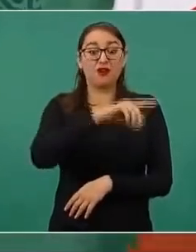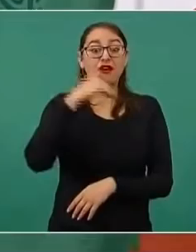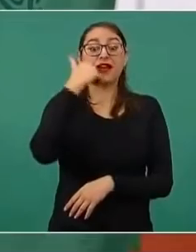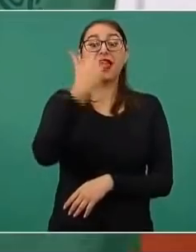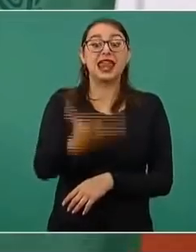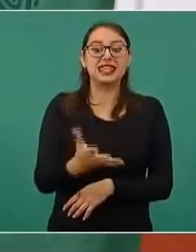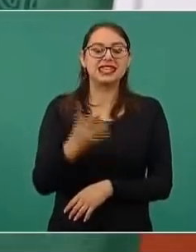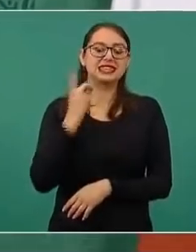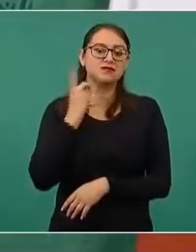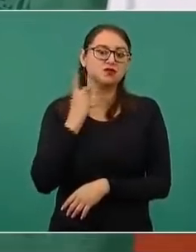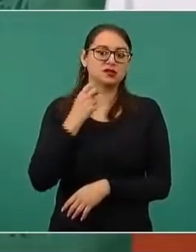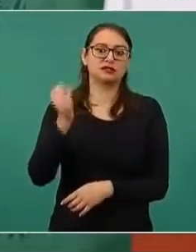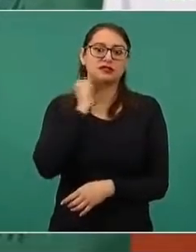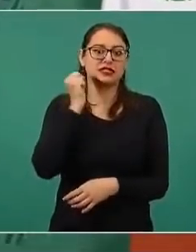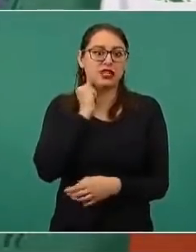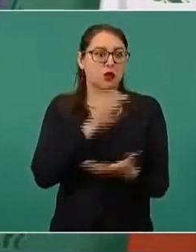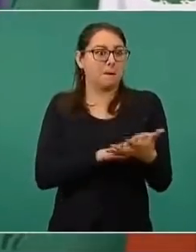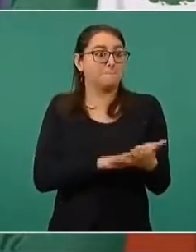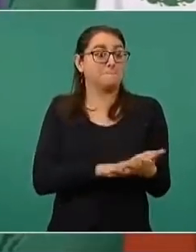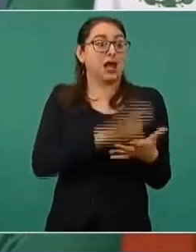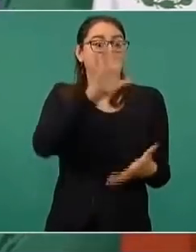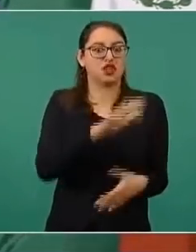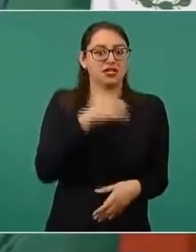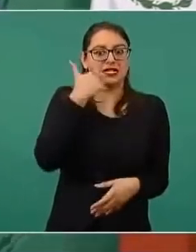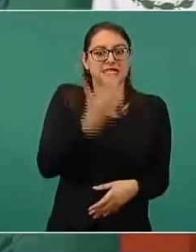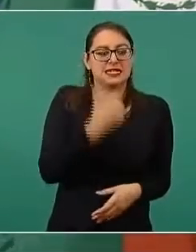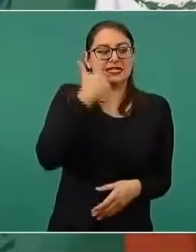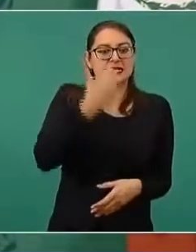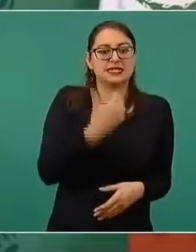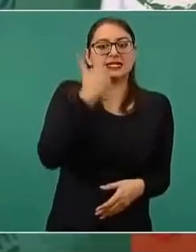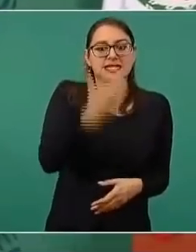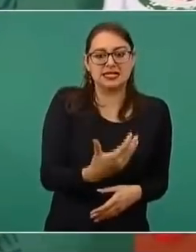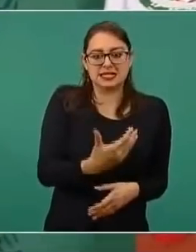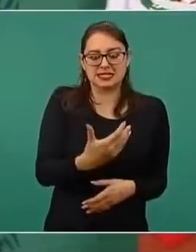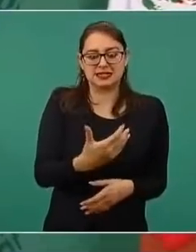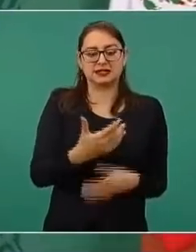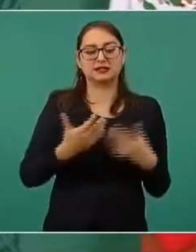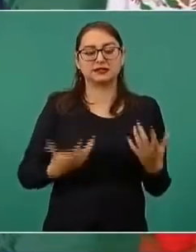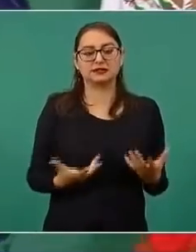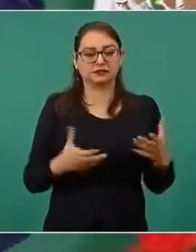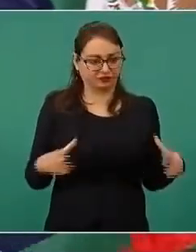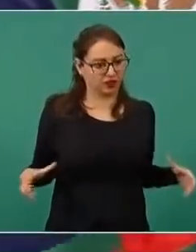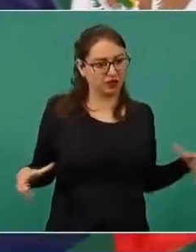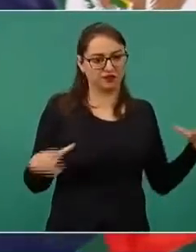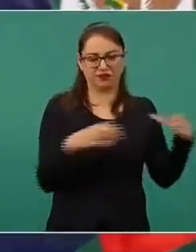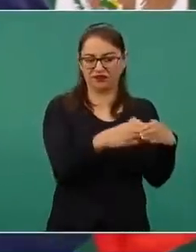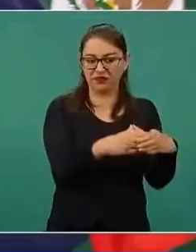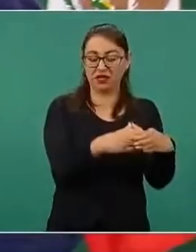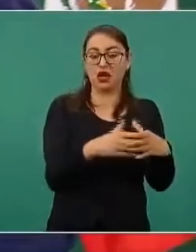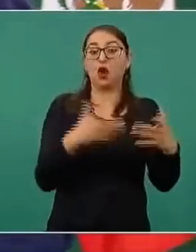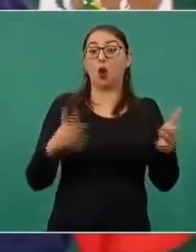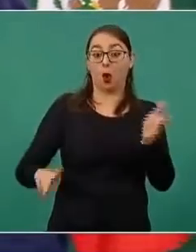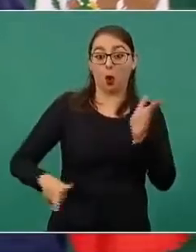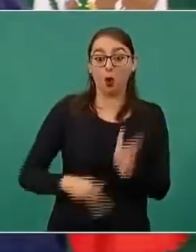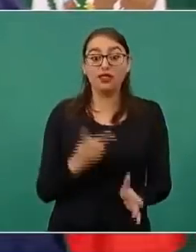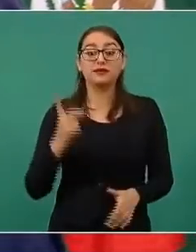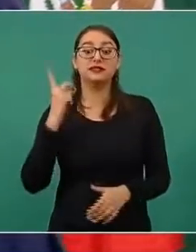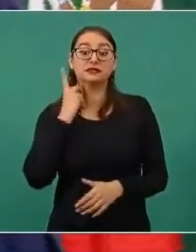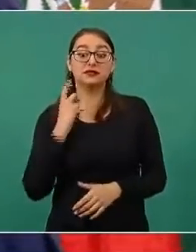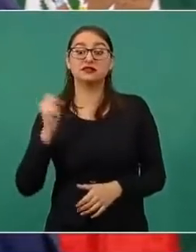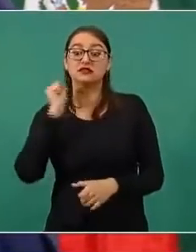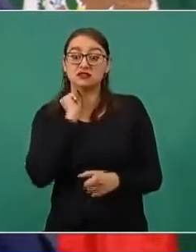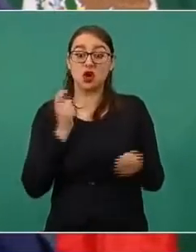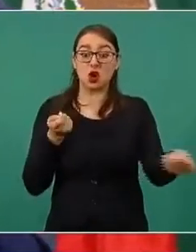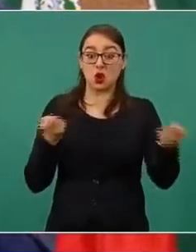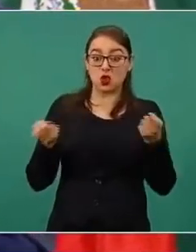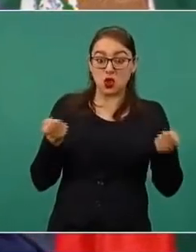Claudio X González y todos se agruparon para decir: no podemos permitir que tengan la mayoría